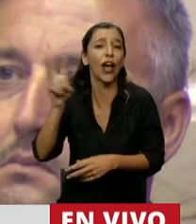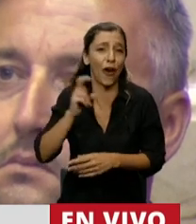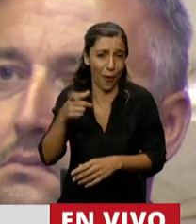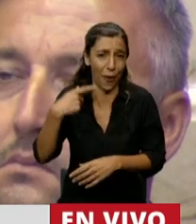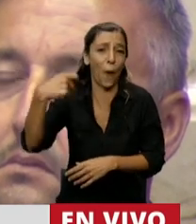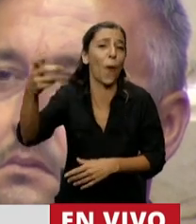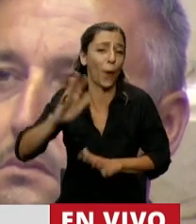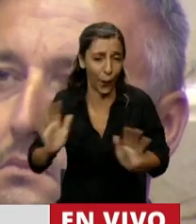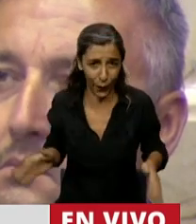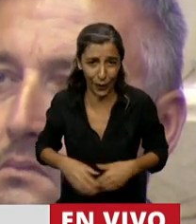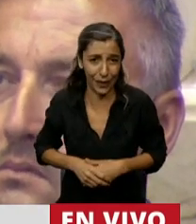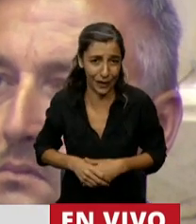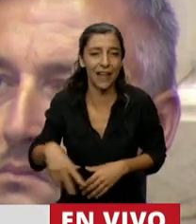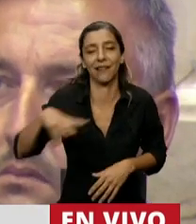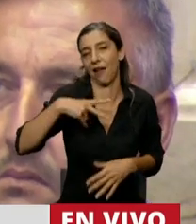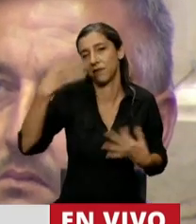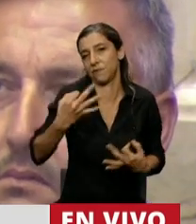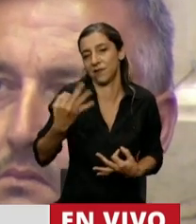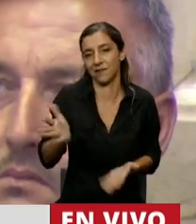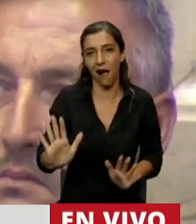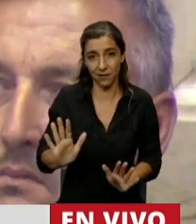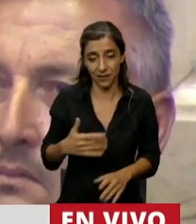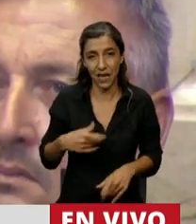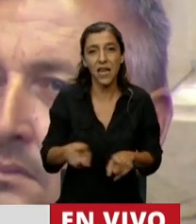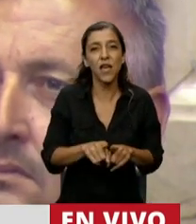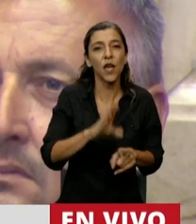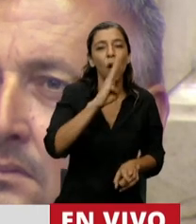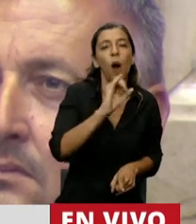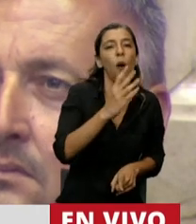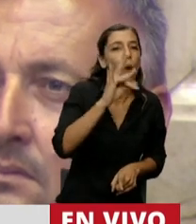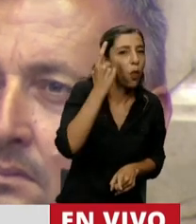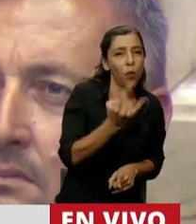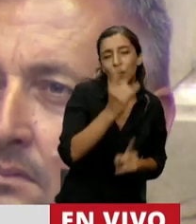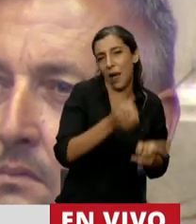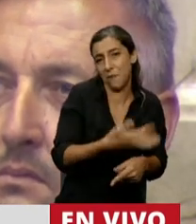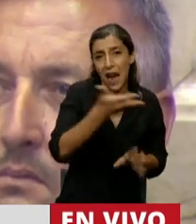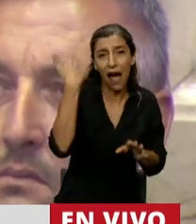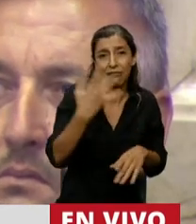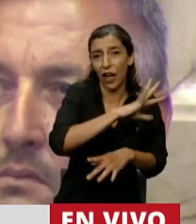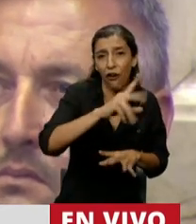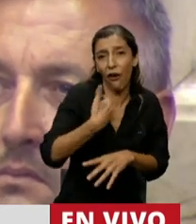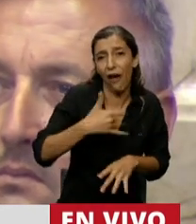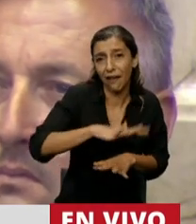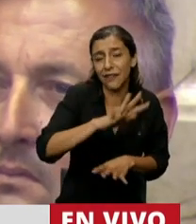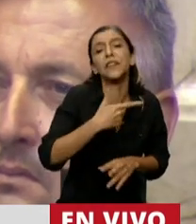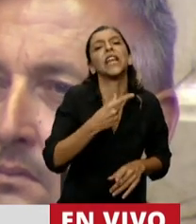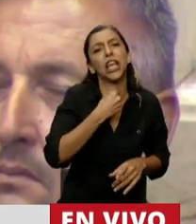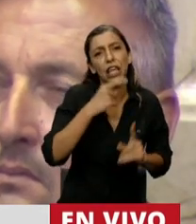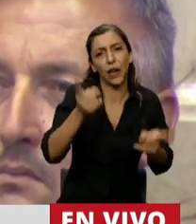su jubilación de privilegio, que lo condenaron por robarle a los argentinos, y además la quiere cobrar